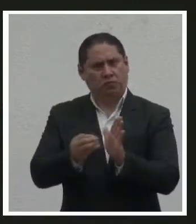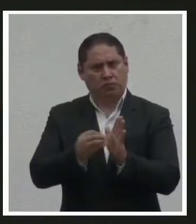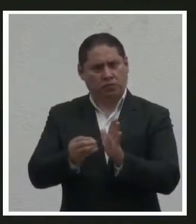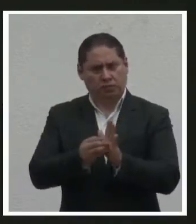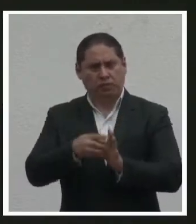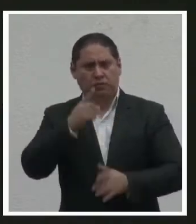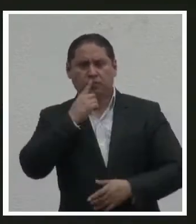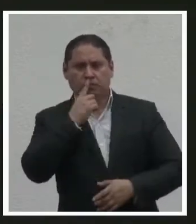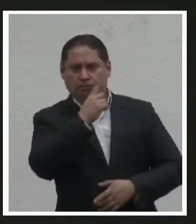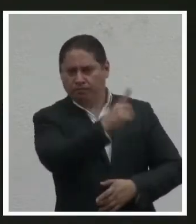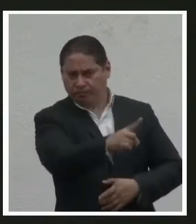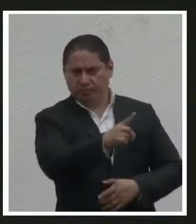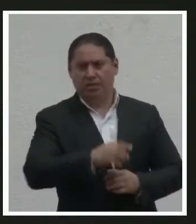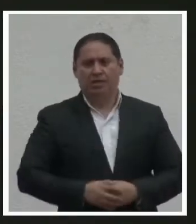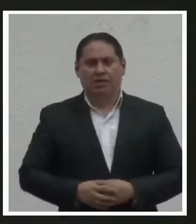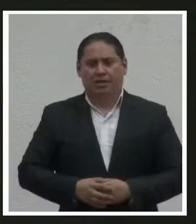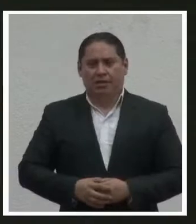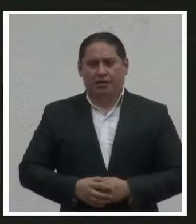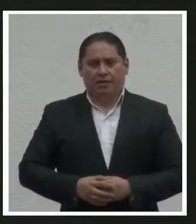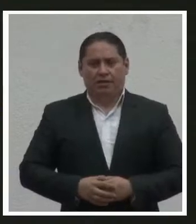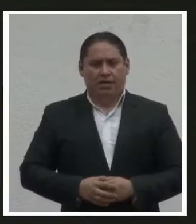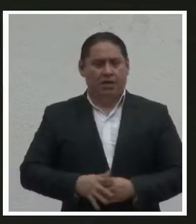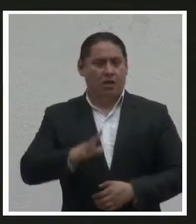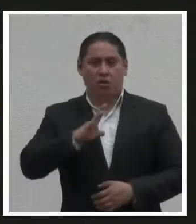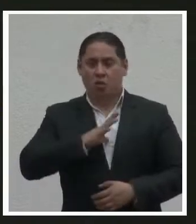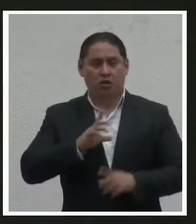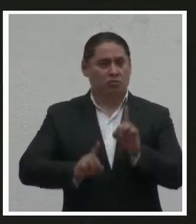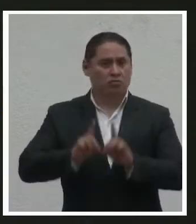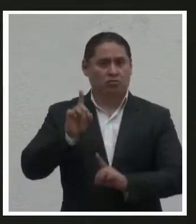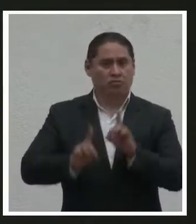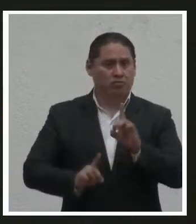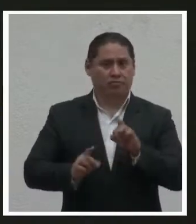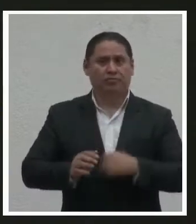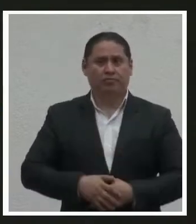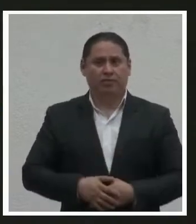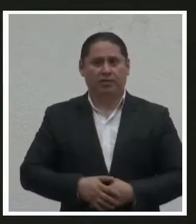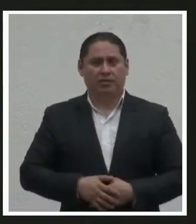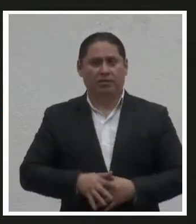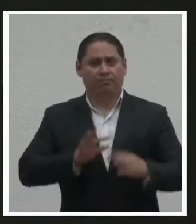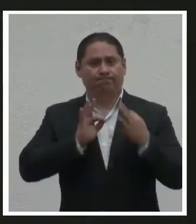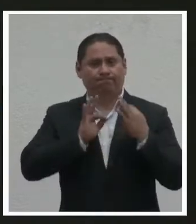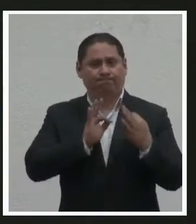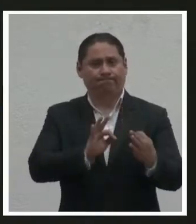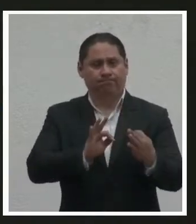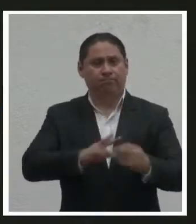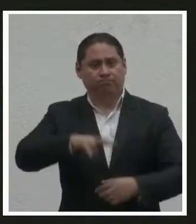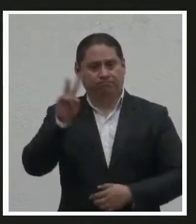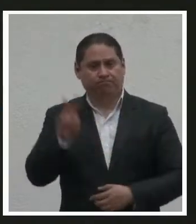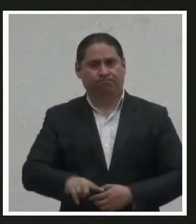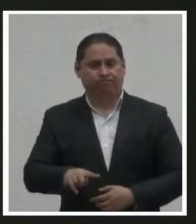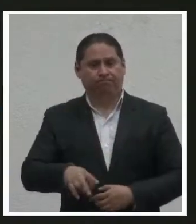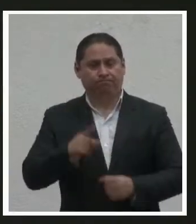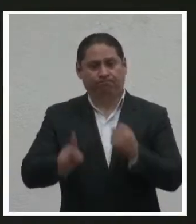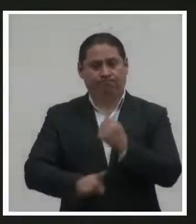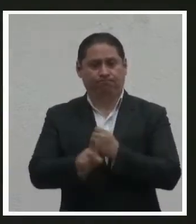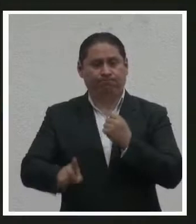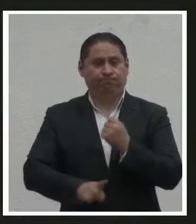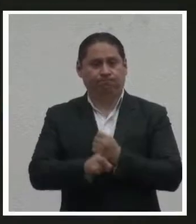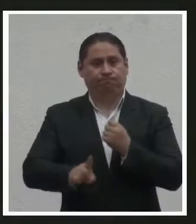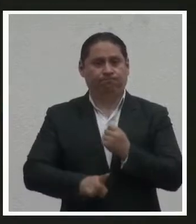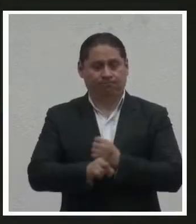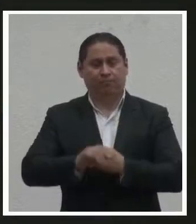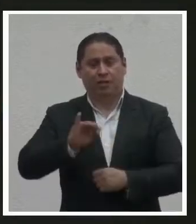Comisión Nacional Forestal y no hay ninguna duda, estamos frente a una crisis ambiental de alto